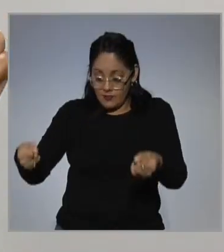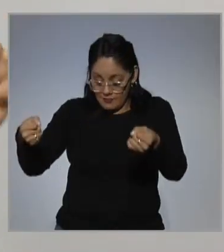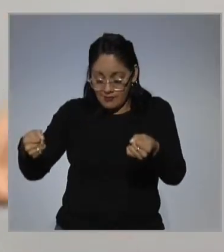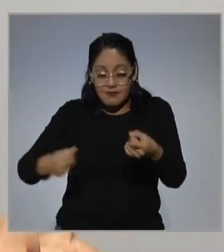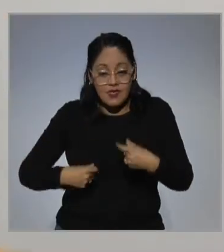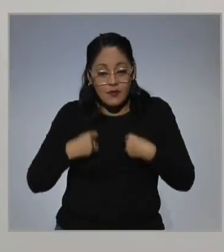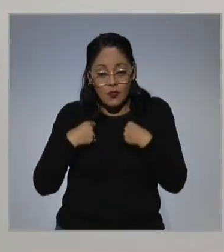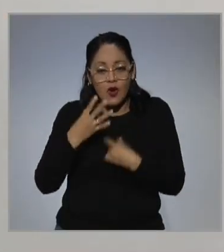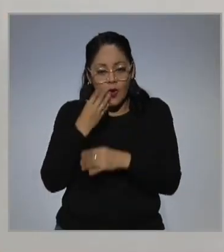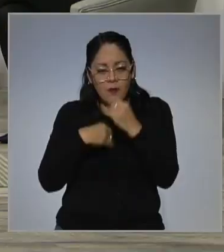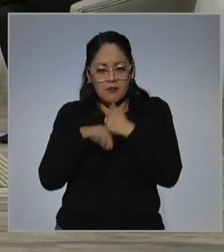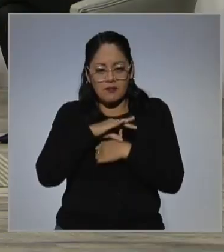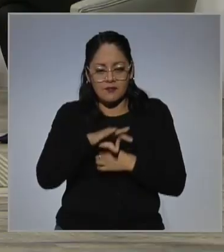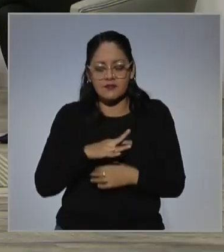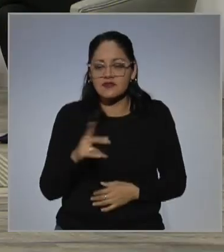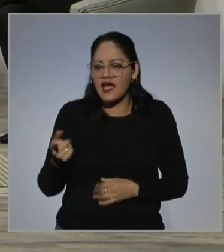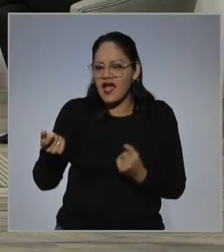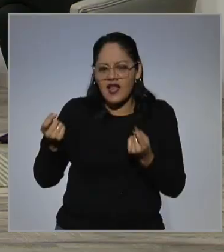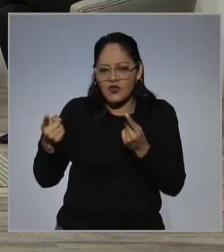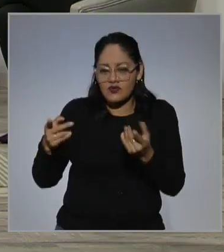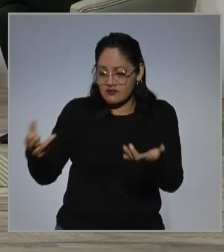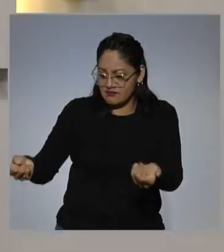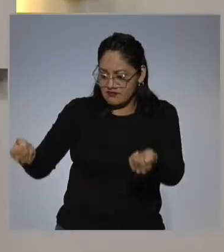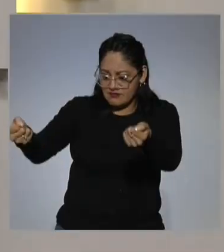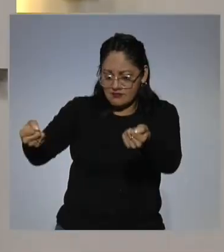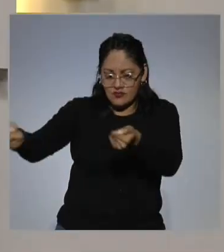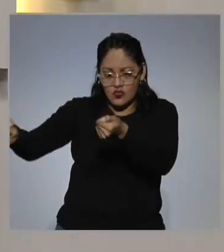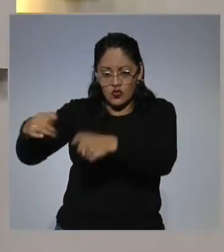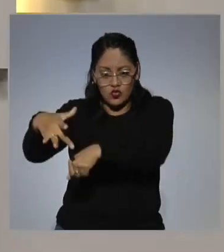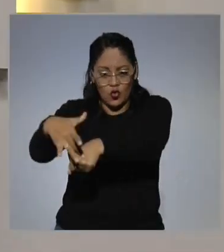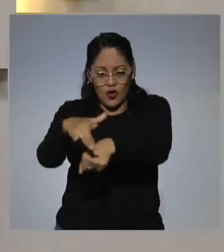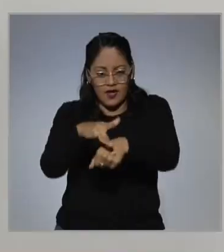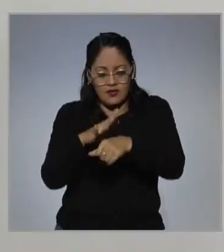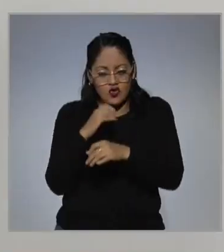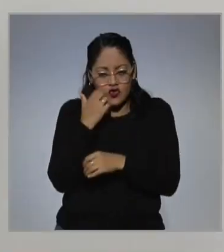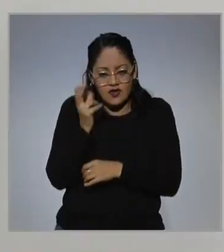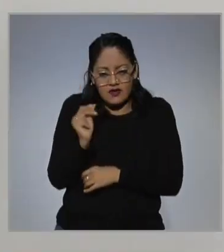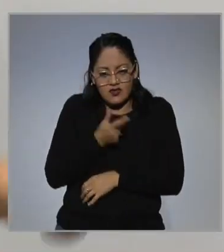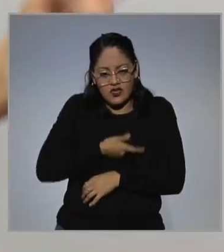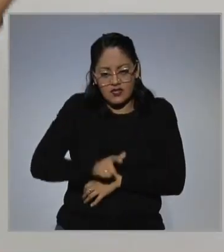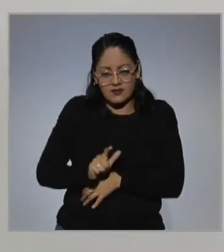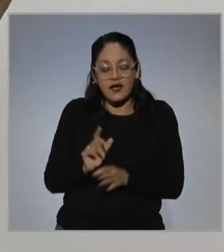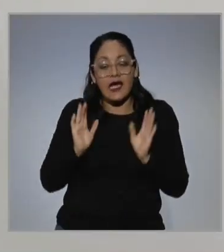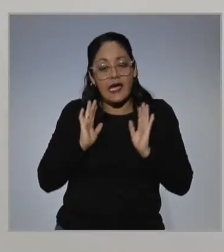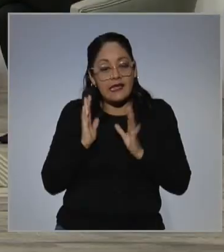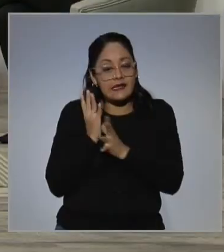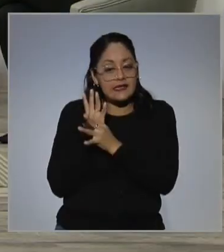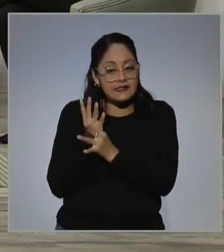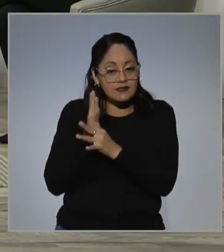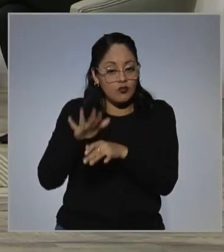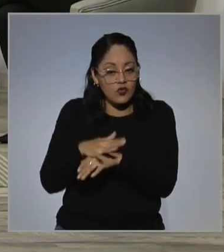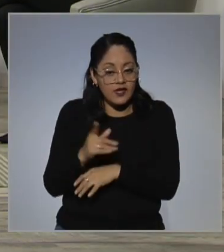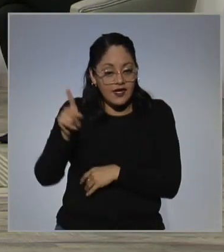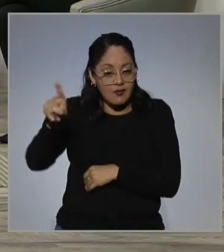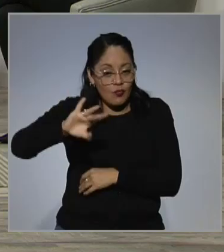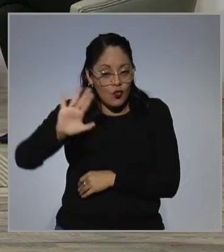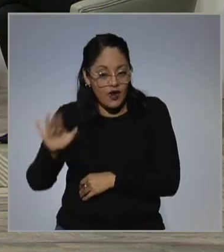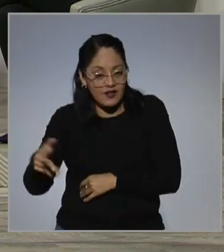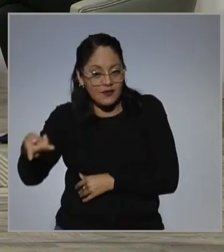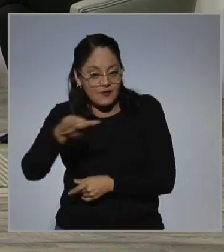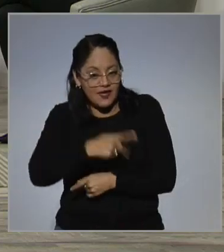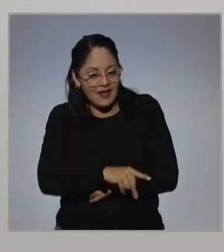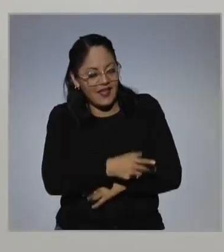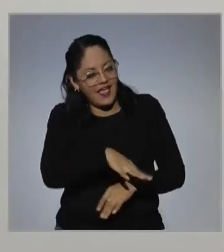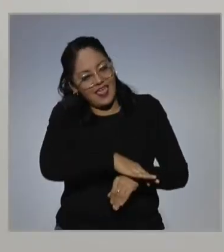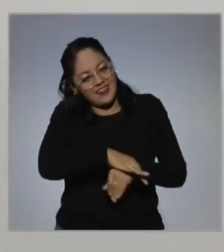Entonces, pero hay quien incluso no le gusta comerse nada ni tocar nada de la ofrenda. No, y dicen que porque el muerto va a venir a jalarte la mano o a